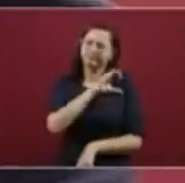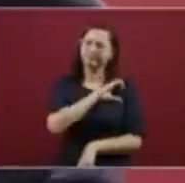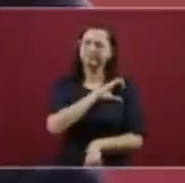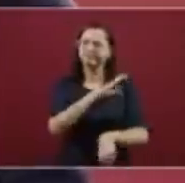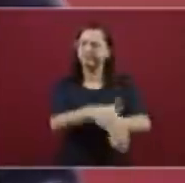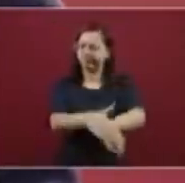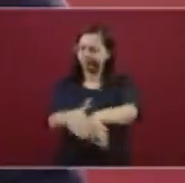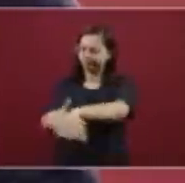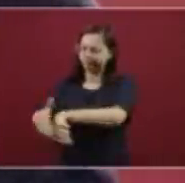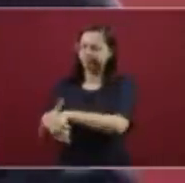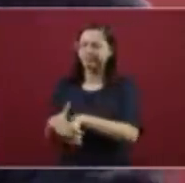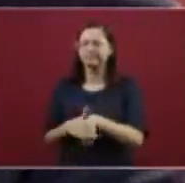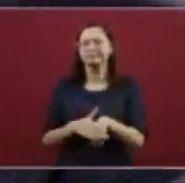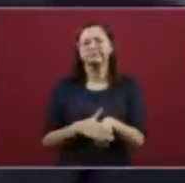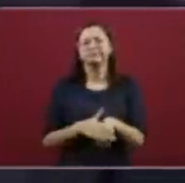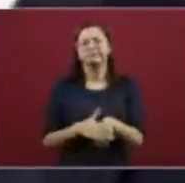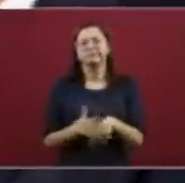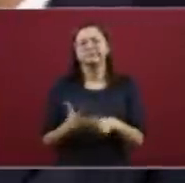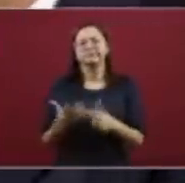para que